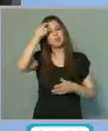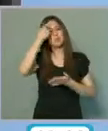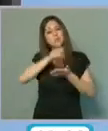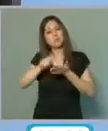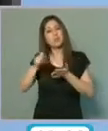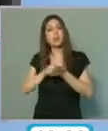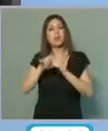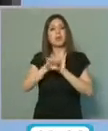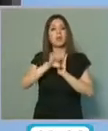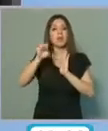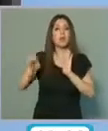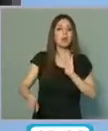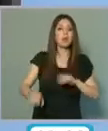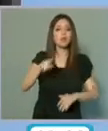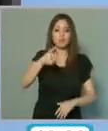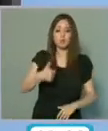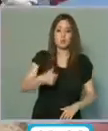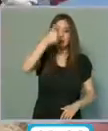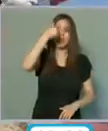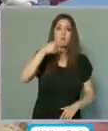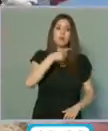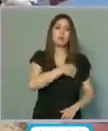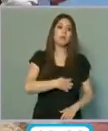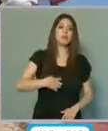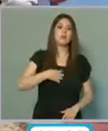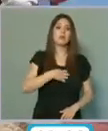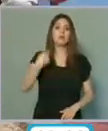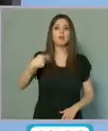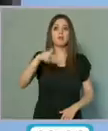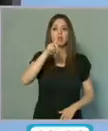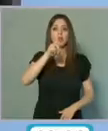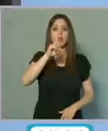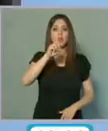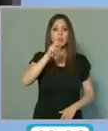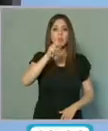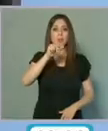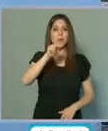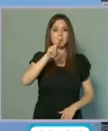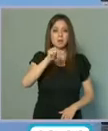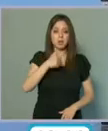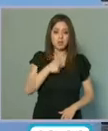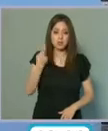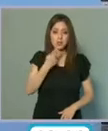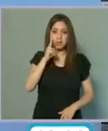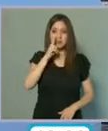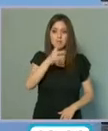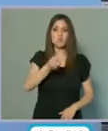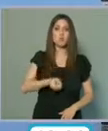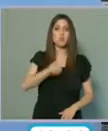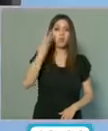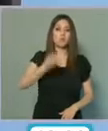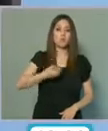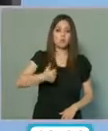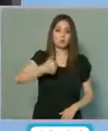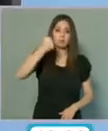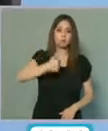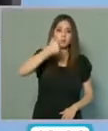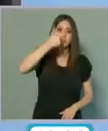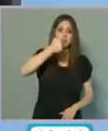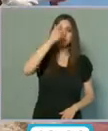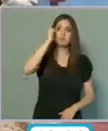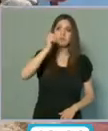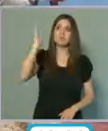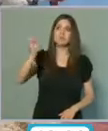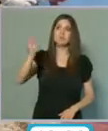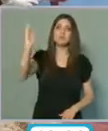un like, te sube la dopamina, ¿no? Y entonces, si yo necesito estar viendo mis likes que tengo todo el día, ya te está La generando aprobación todo del eso.